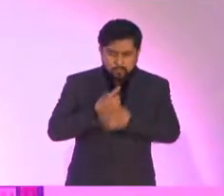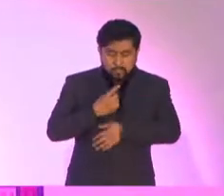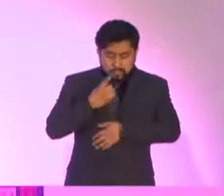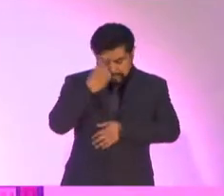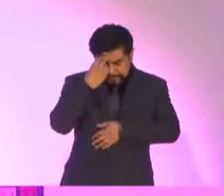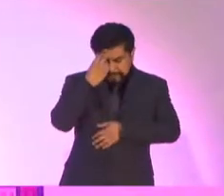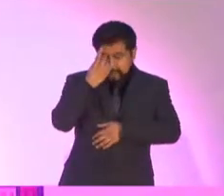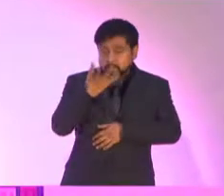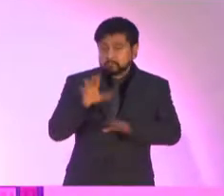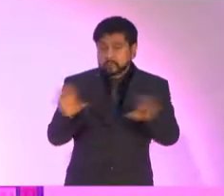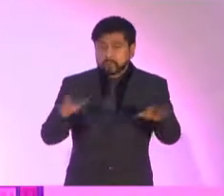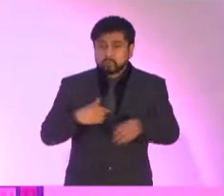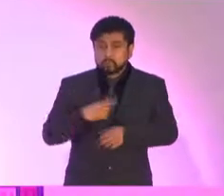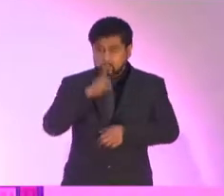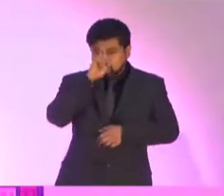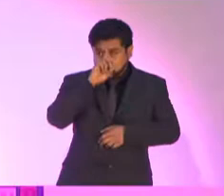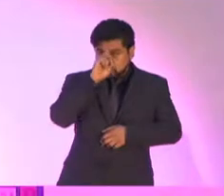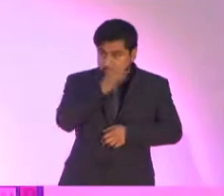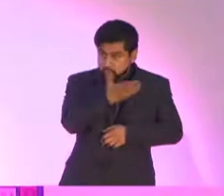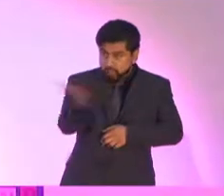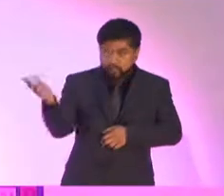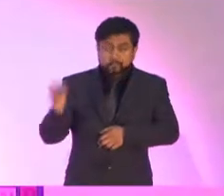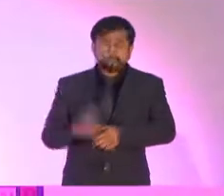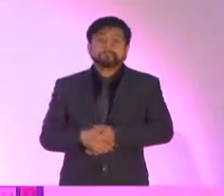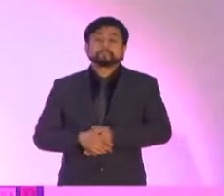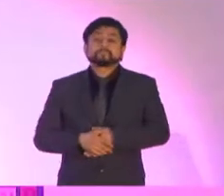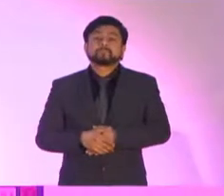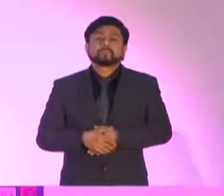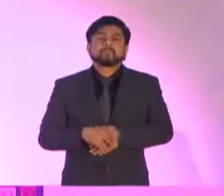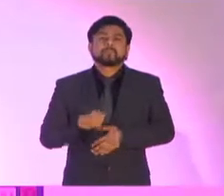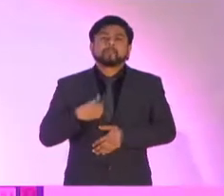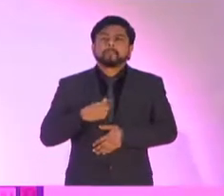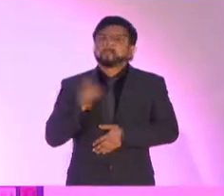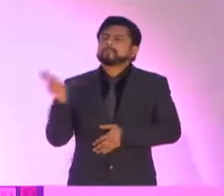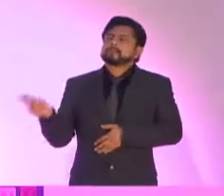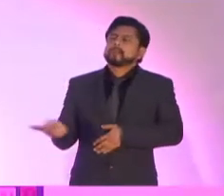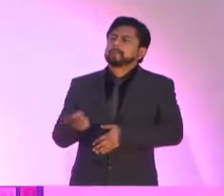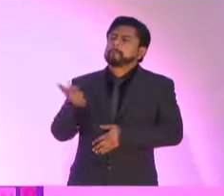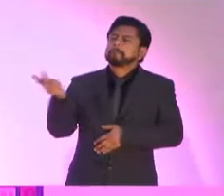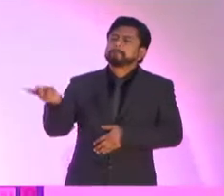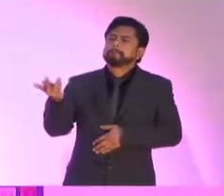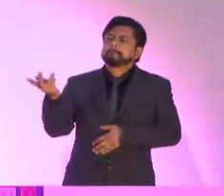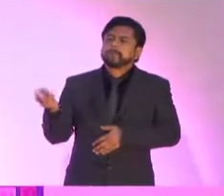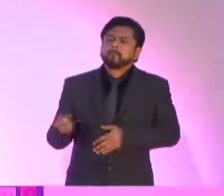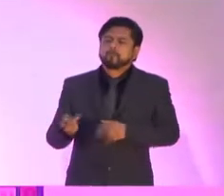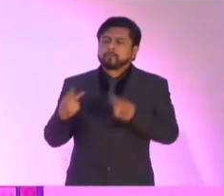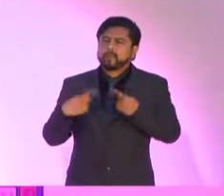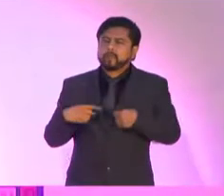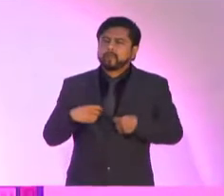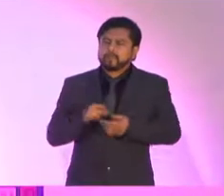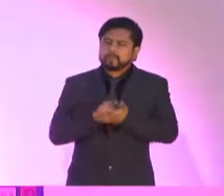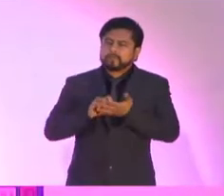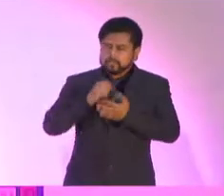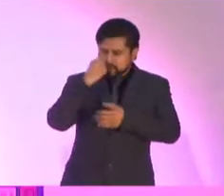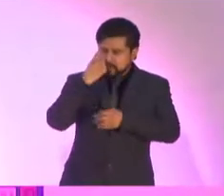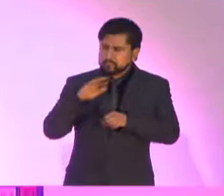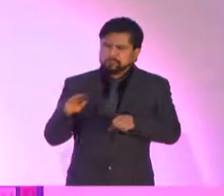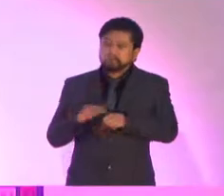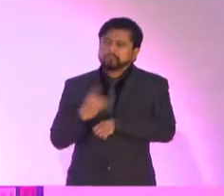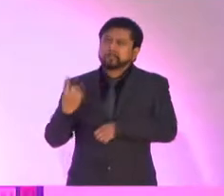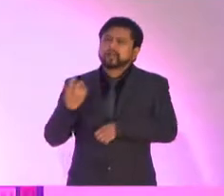les recomiendo muchísimo. Y le preguntaremos al autor qué es lo que le lleva a ser